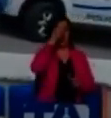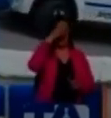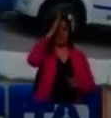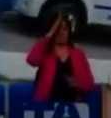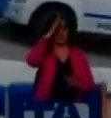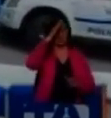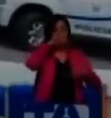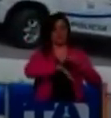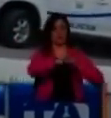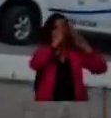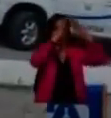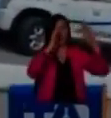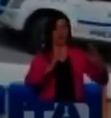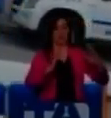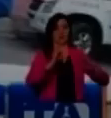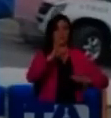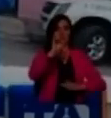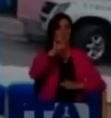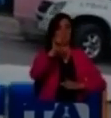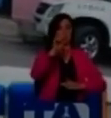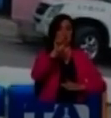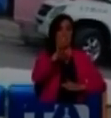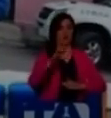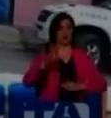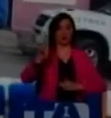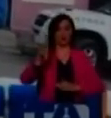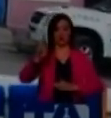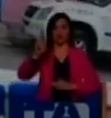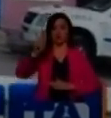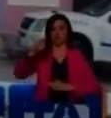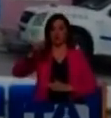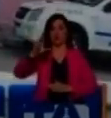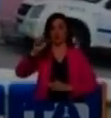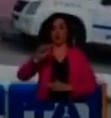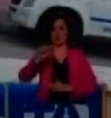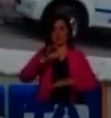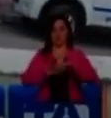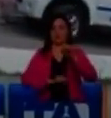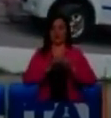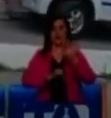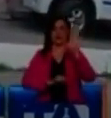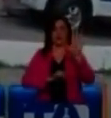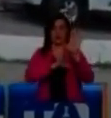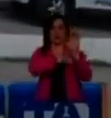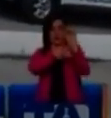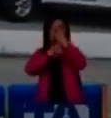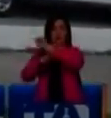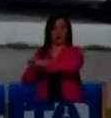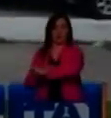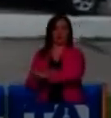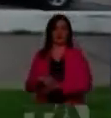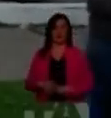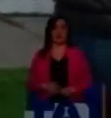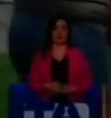se logró allanar una casa aquí en la Caracas de Uruguay. A dos ¿Qué encontraron? En el lugar se encontró, hubo cinco detenidos, de igual